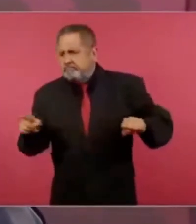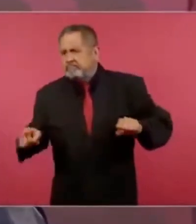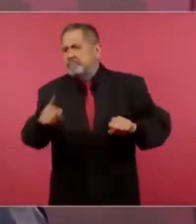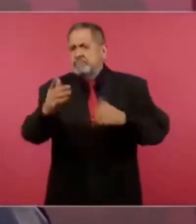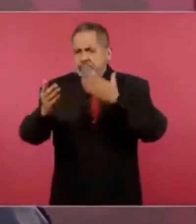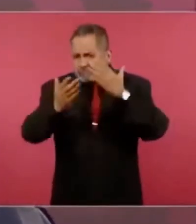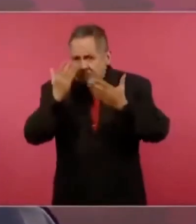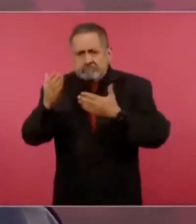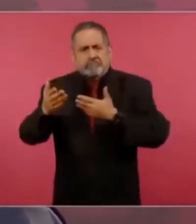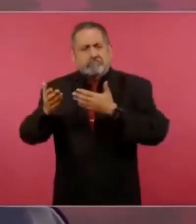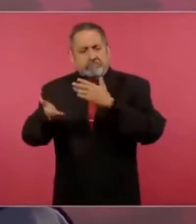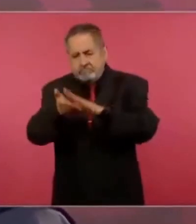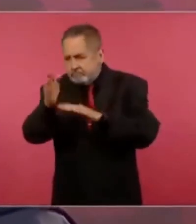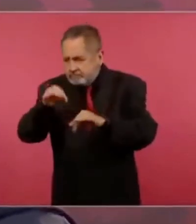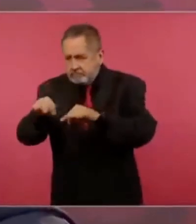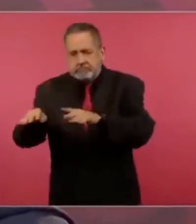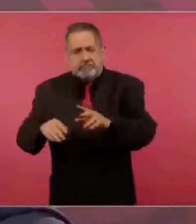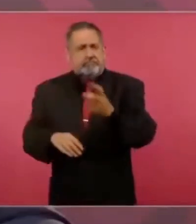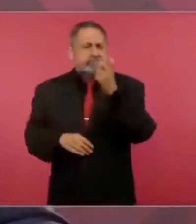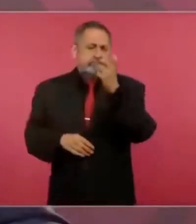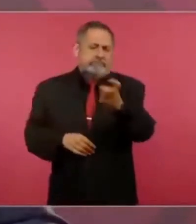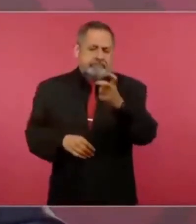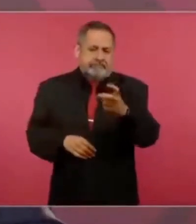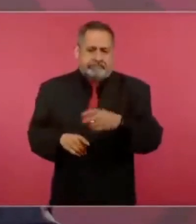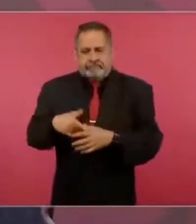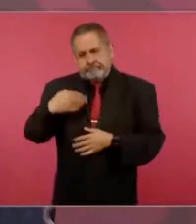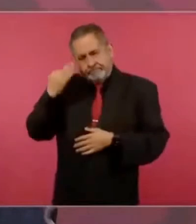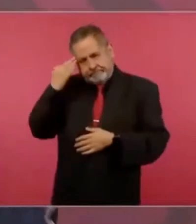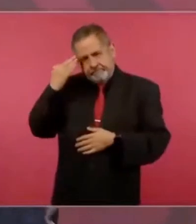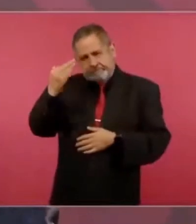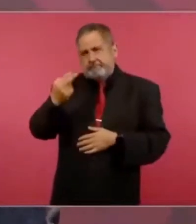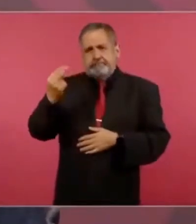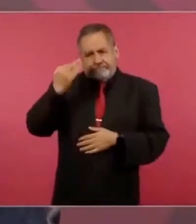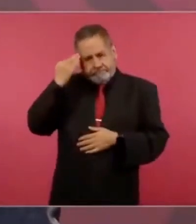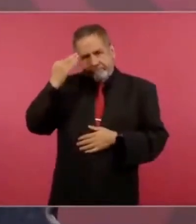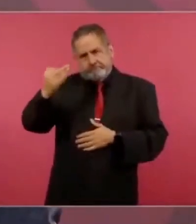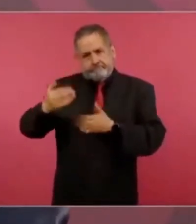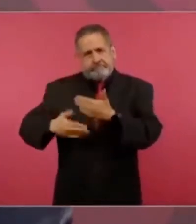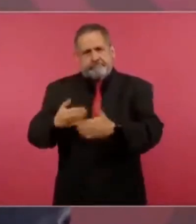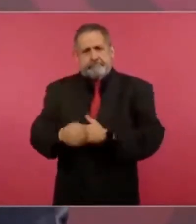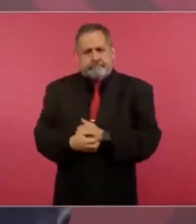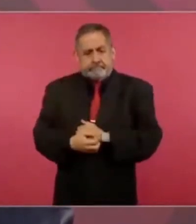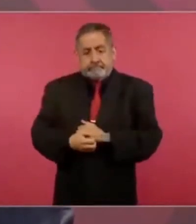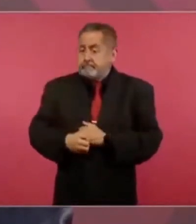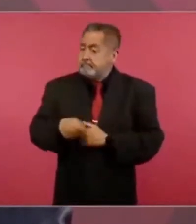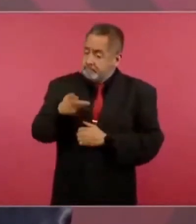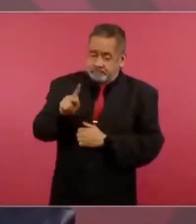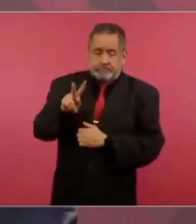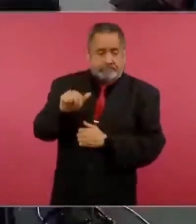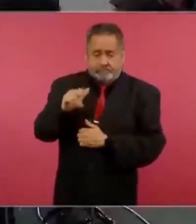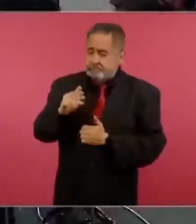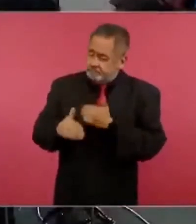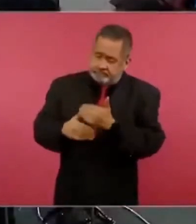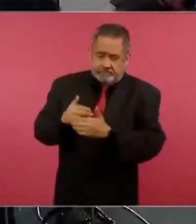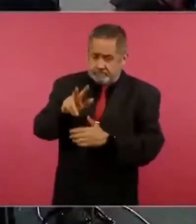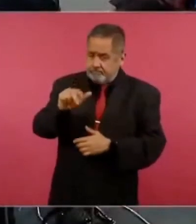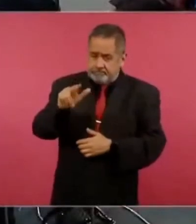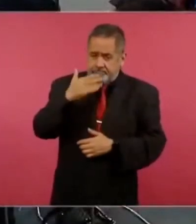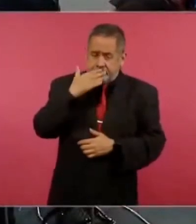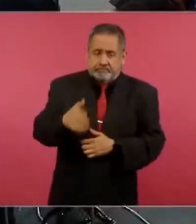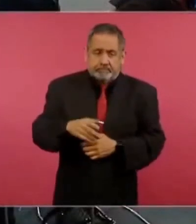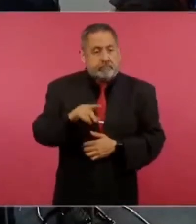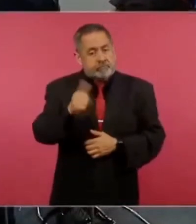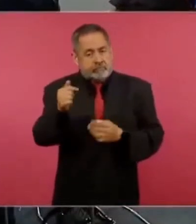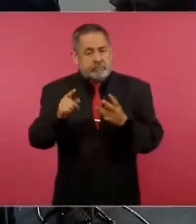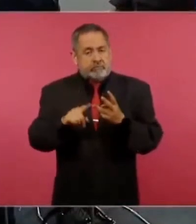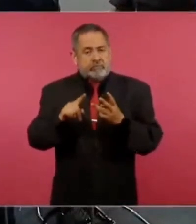Y esa es una labor que requiere de tiempo, pero vamos avanzando. Y lo otro que es